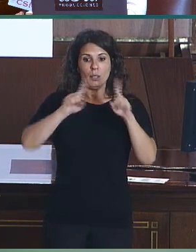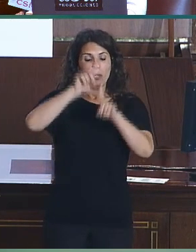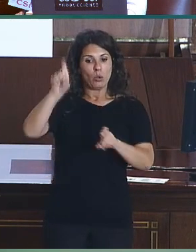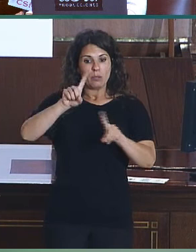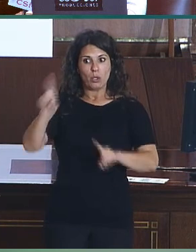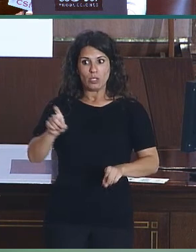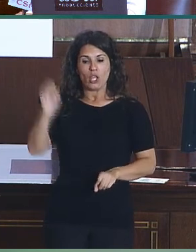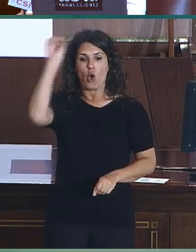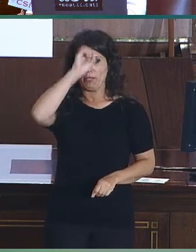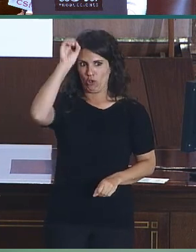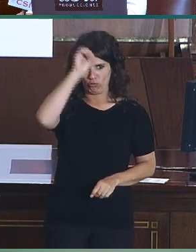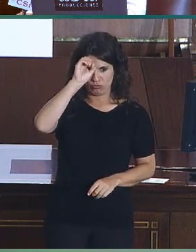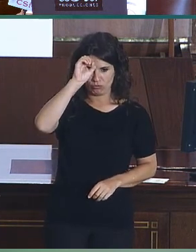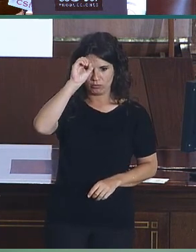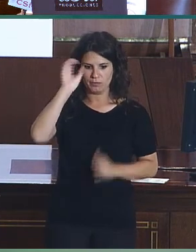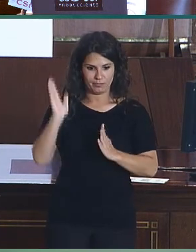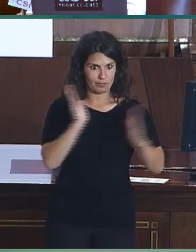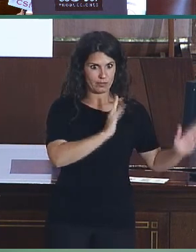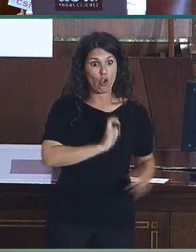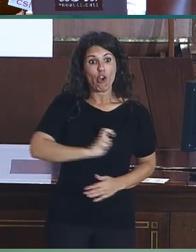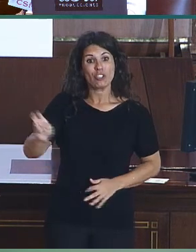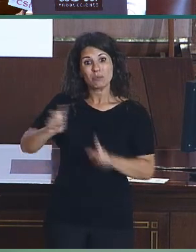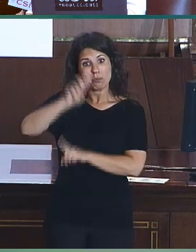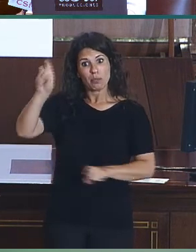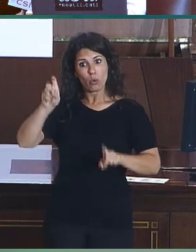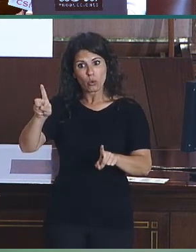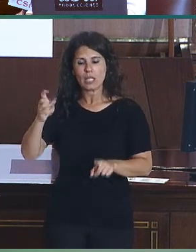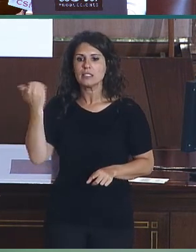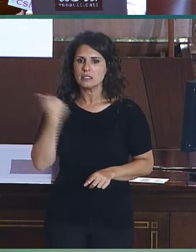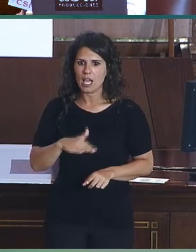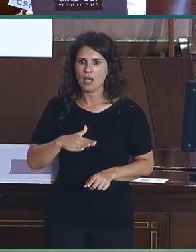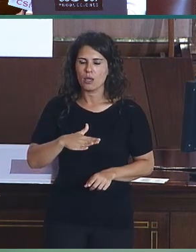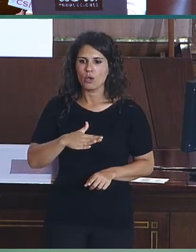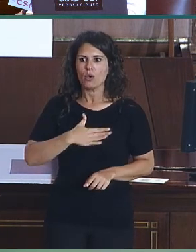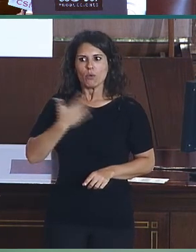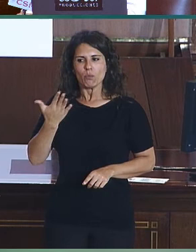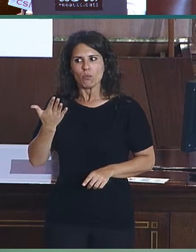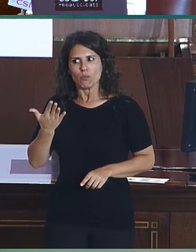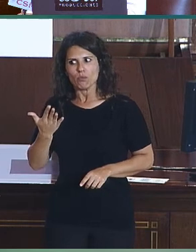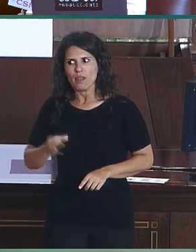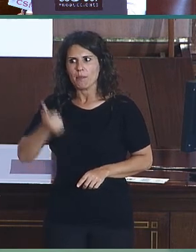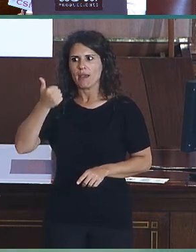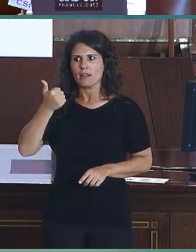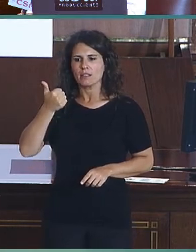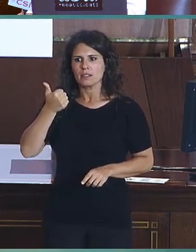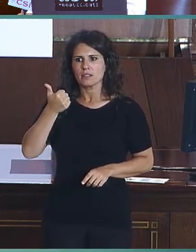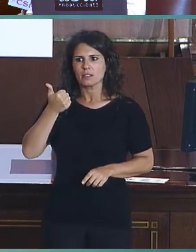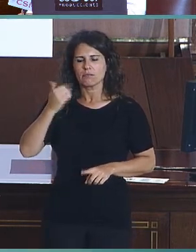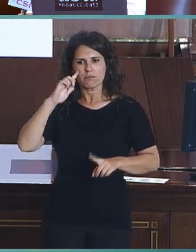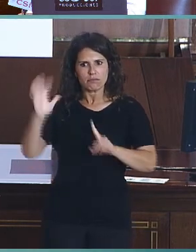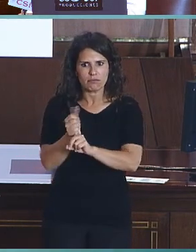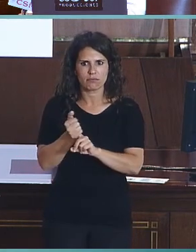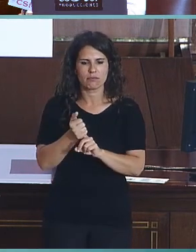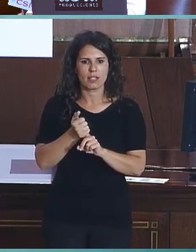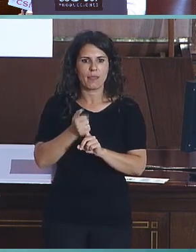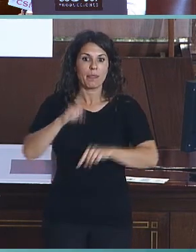hay otras que permiten ya identificar perfiles de gente, hombre,